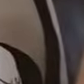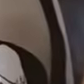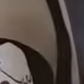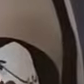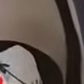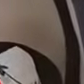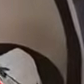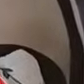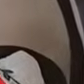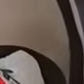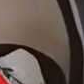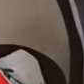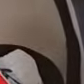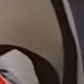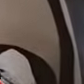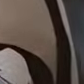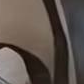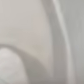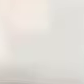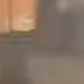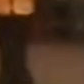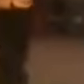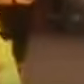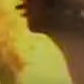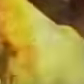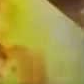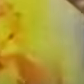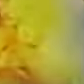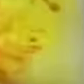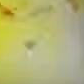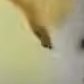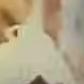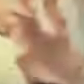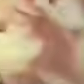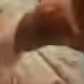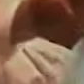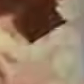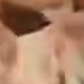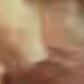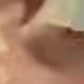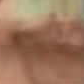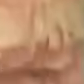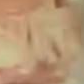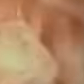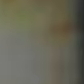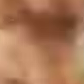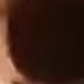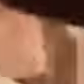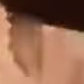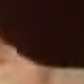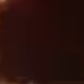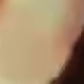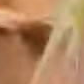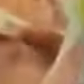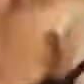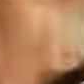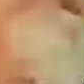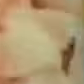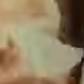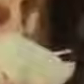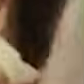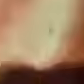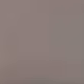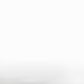Antes siempre tengo videos filmados, teníamos como unos 800,